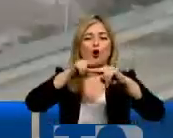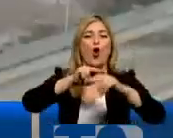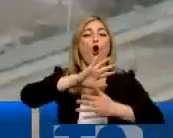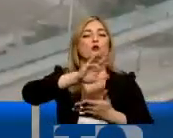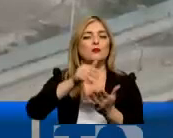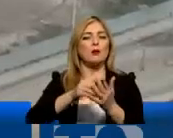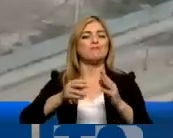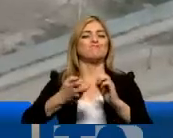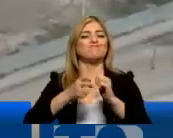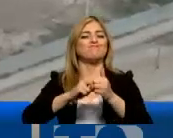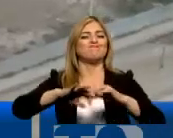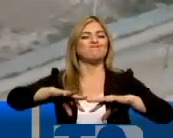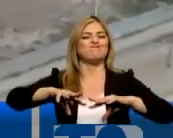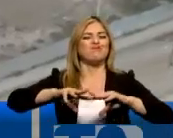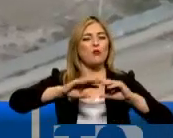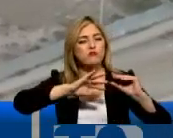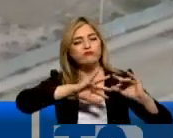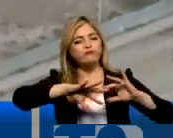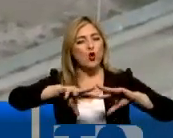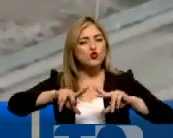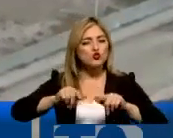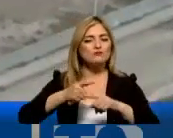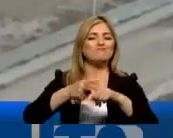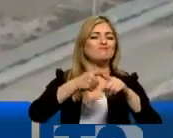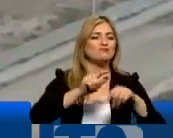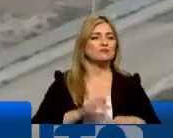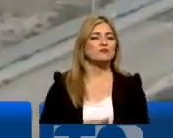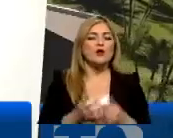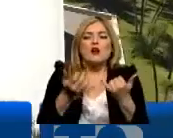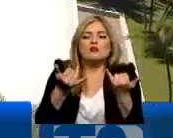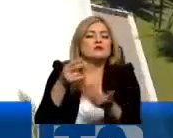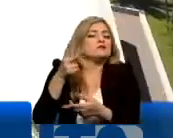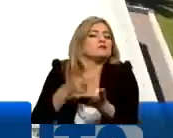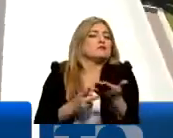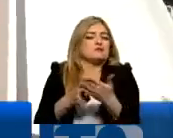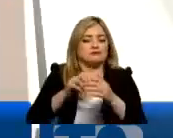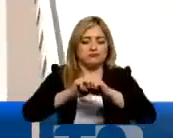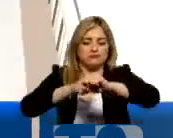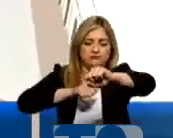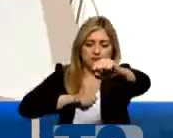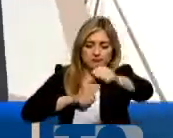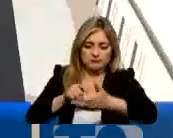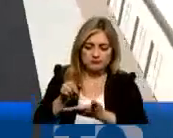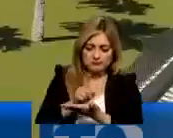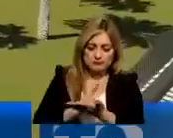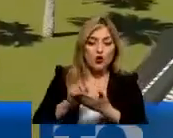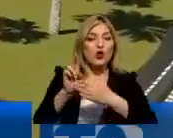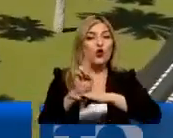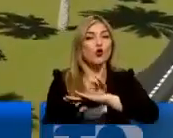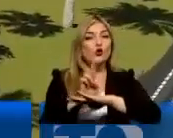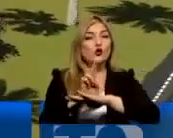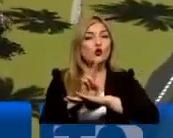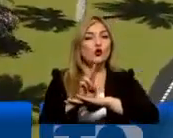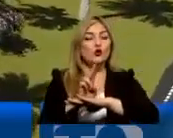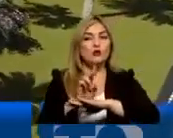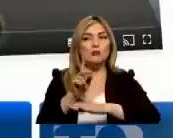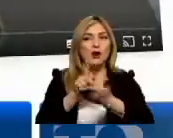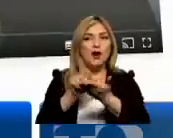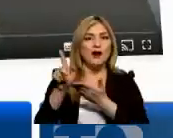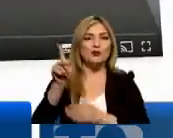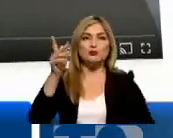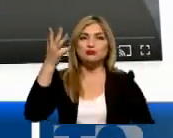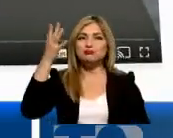Esta vez la polémica que frenaría el avance de la obra se centra en el uso de planos y diseños que no solo que no están